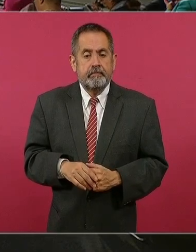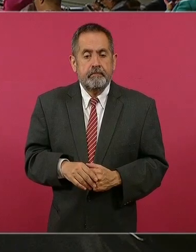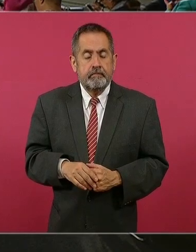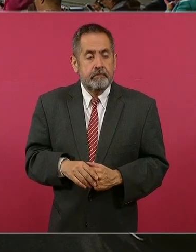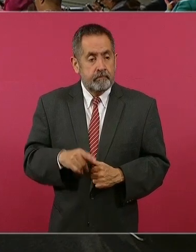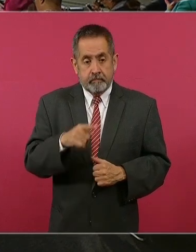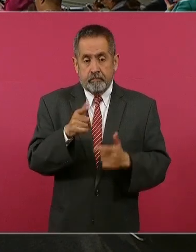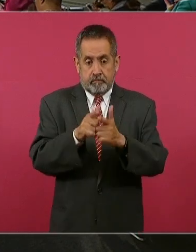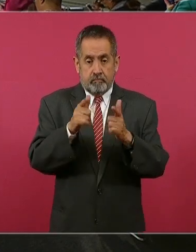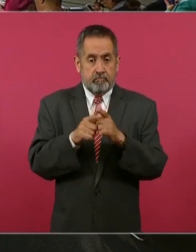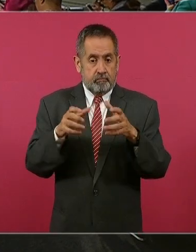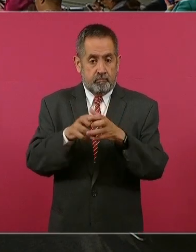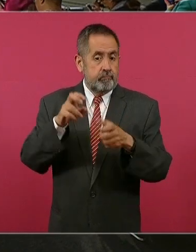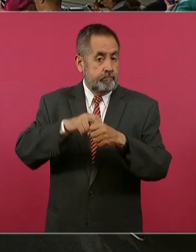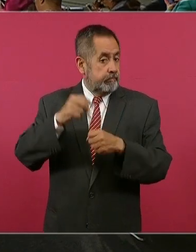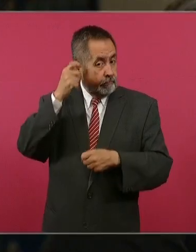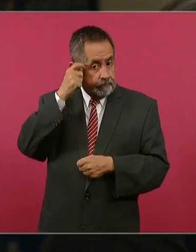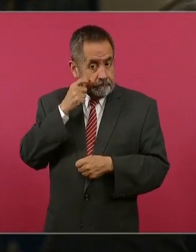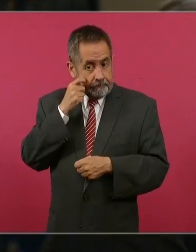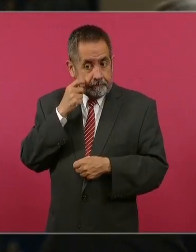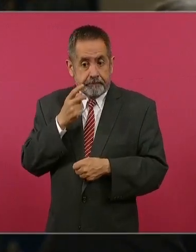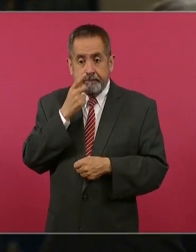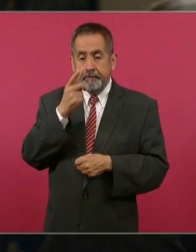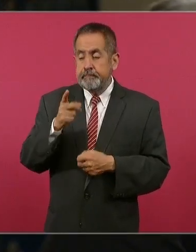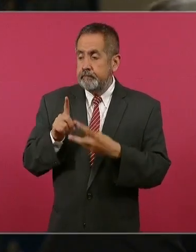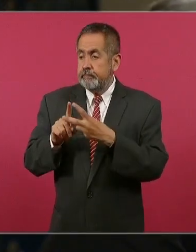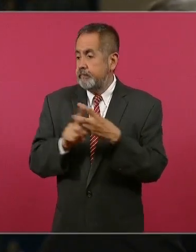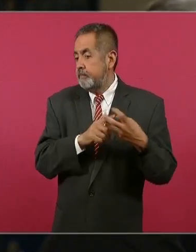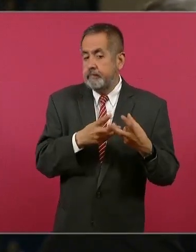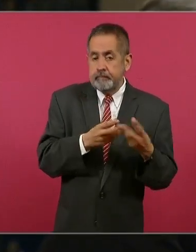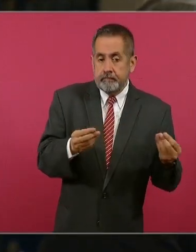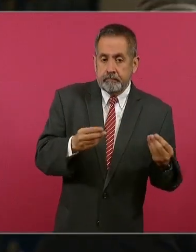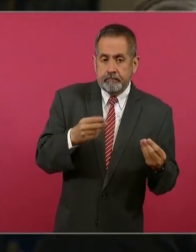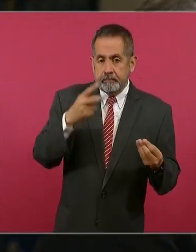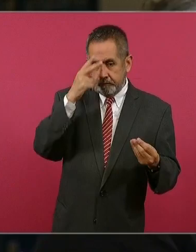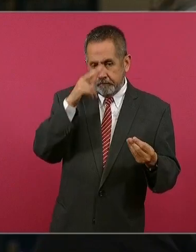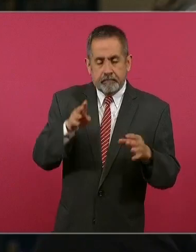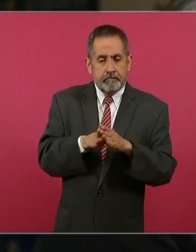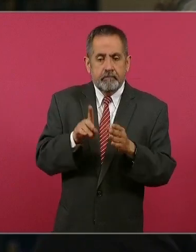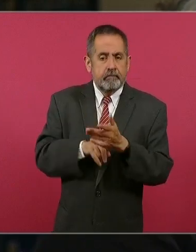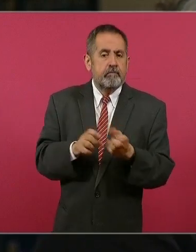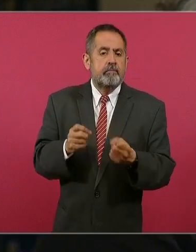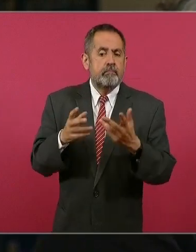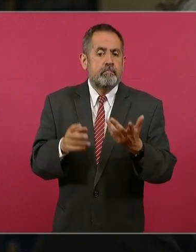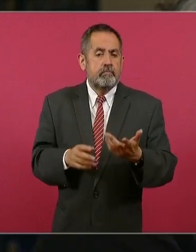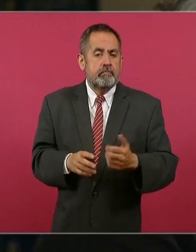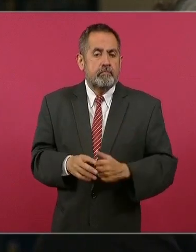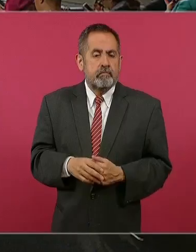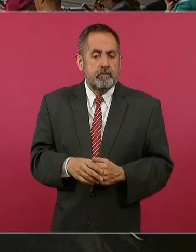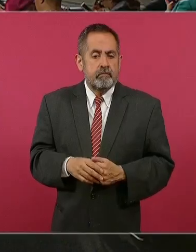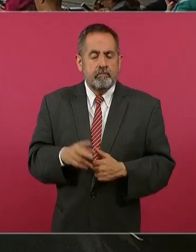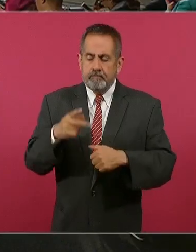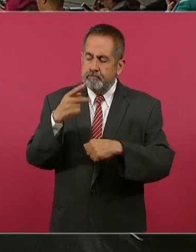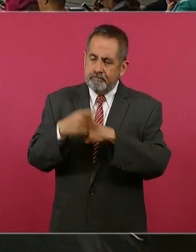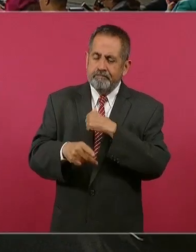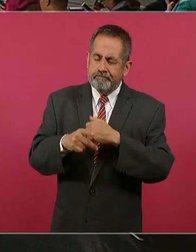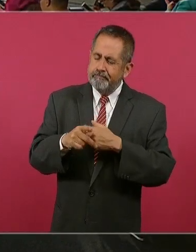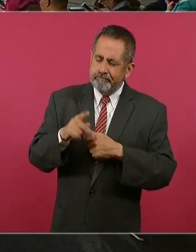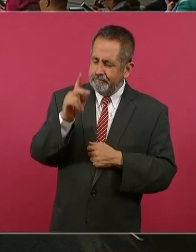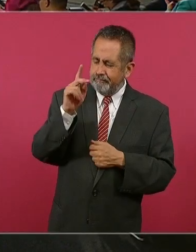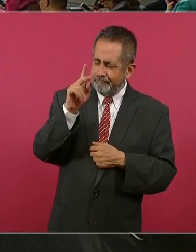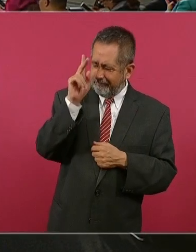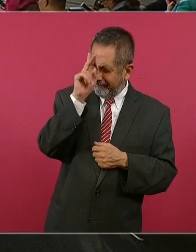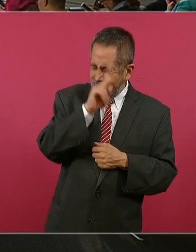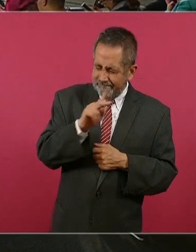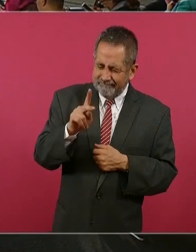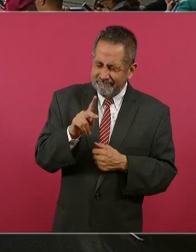Estos colectivos dicen que bueno, la desaparición forzada en México, que es uno de los principales dolores